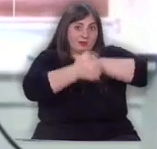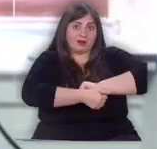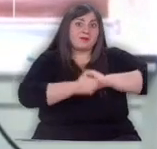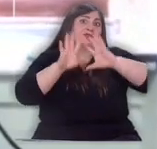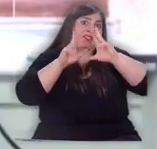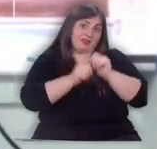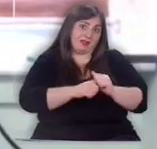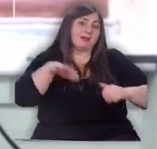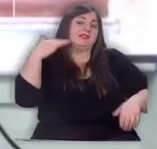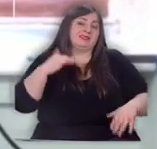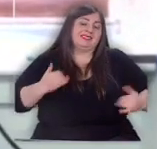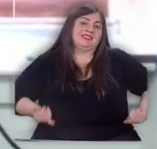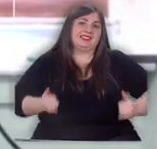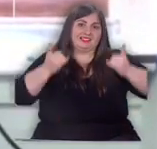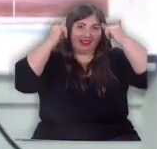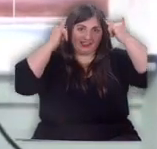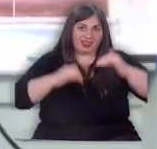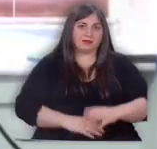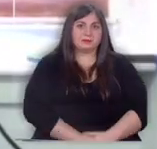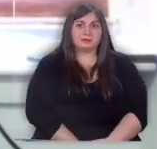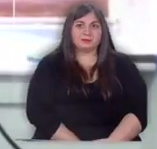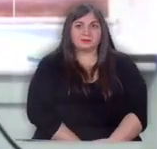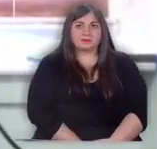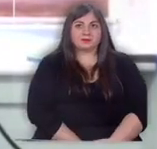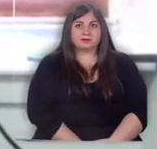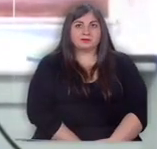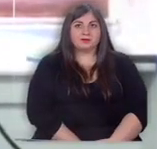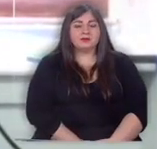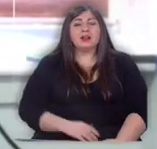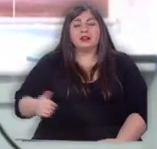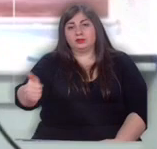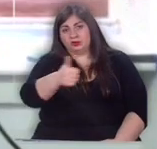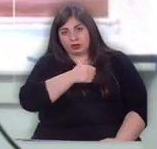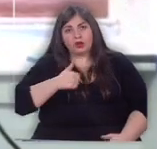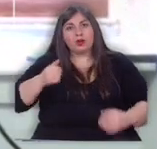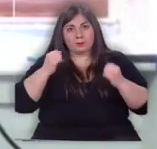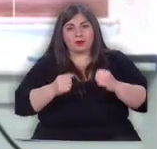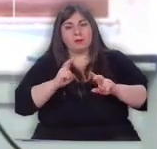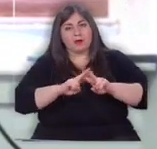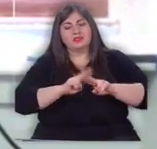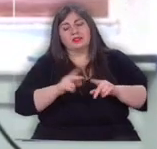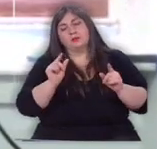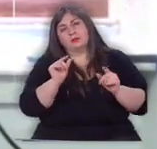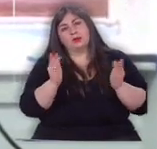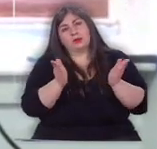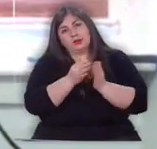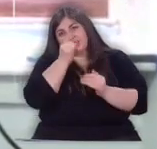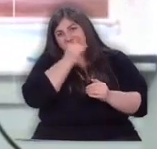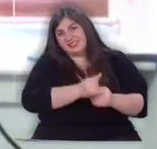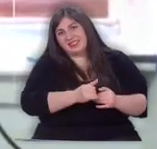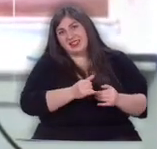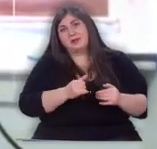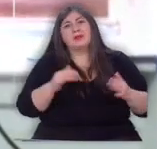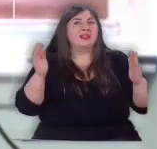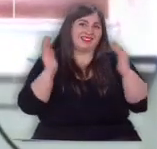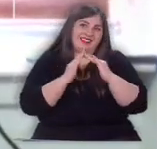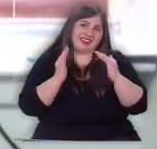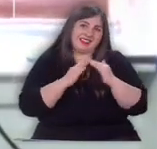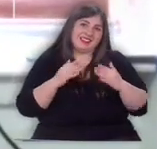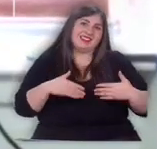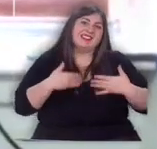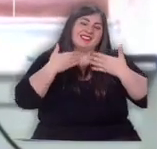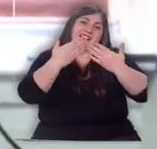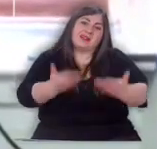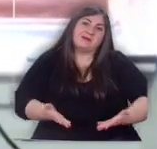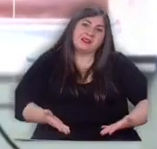también familiar muy entretenida. Porque todos lo podemos hacer un ratito, adecuamos la casa,